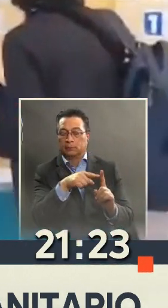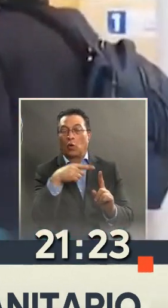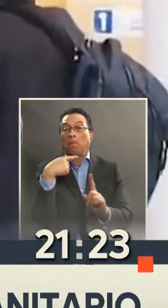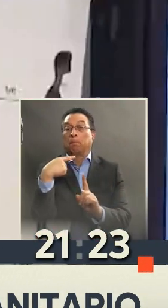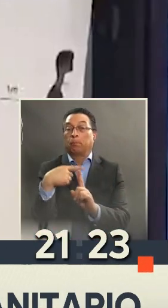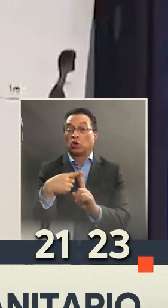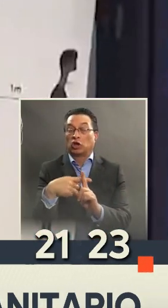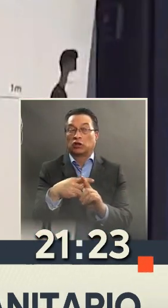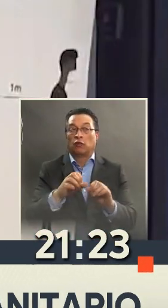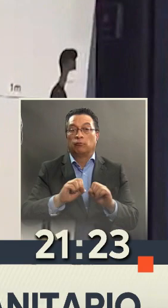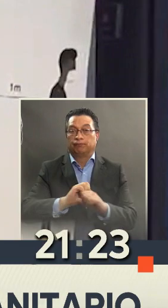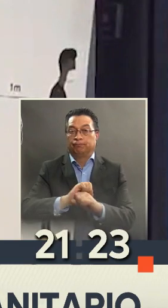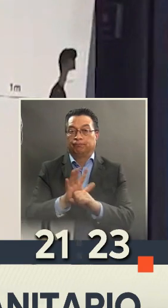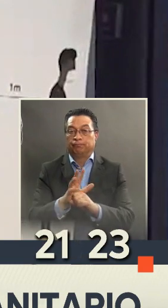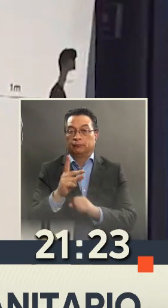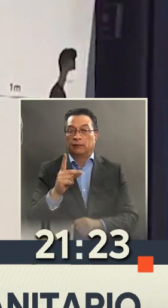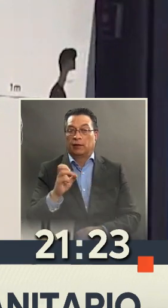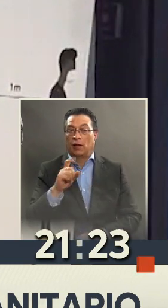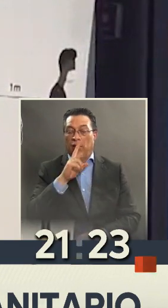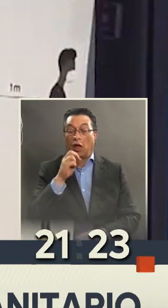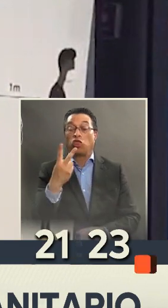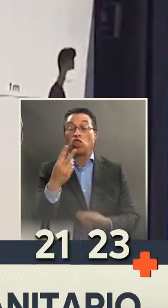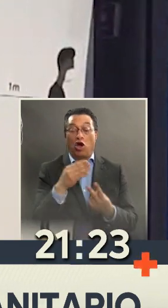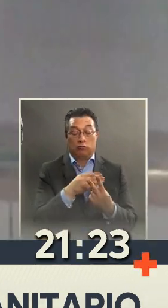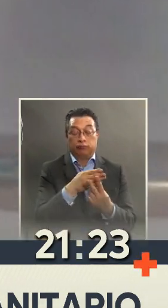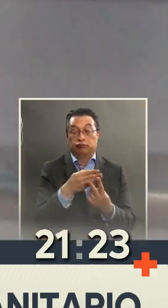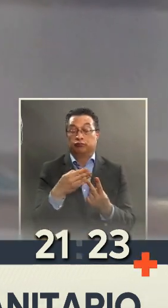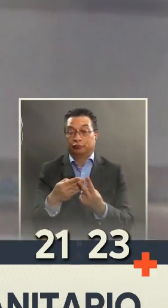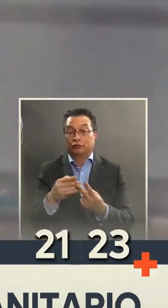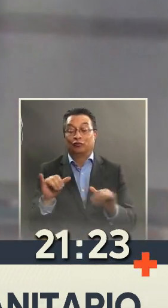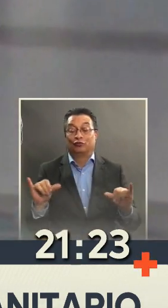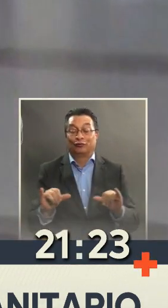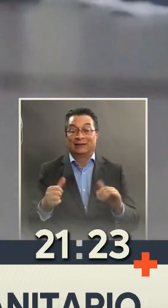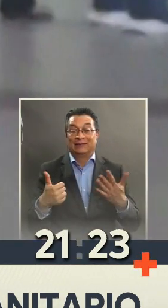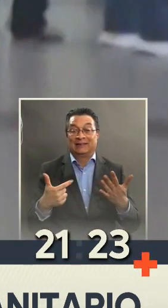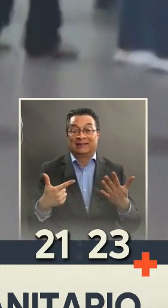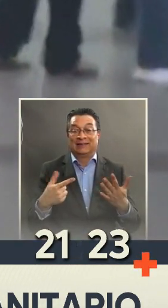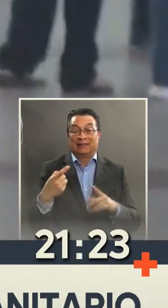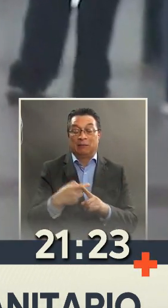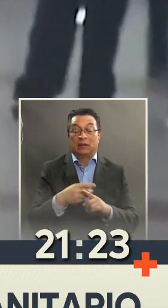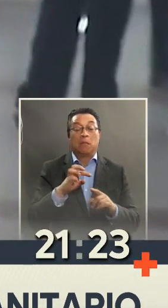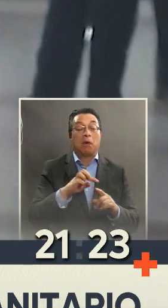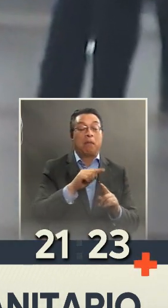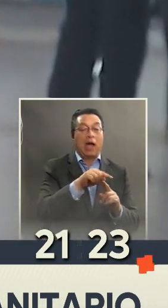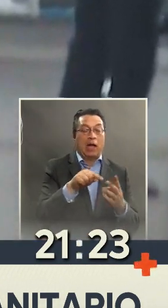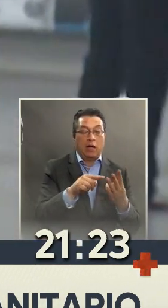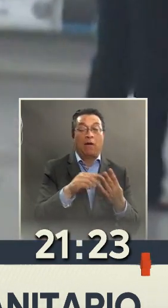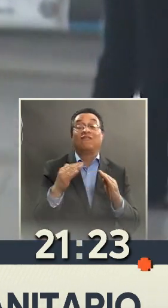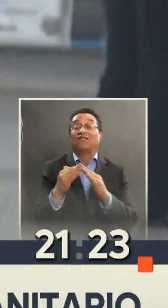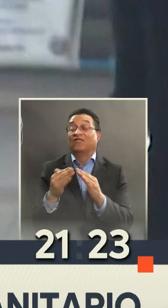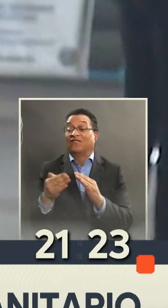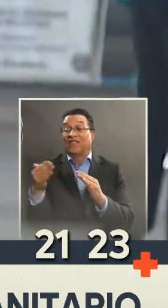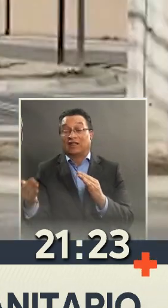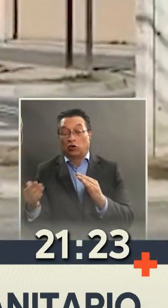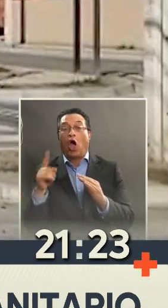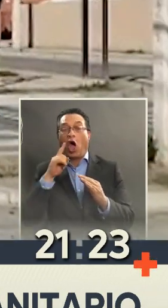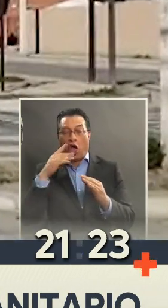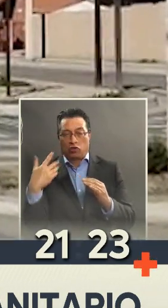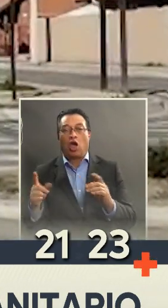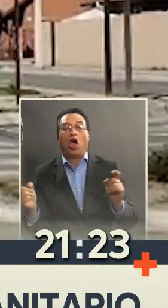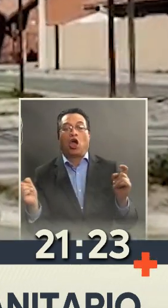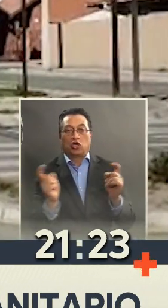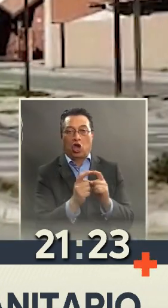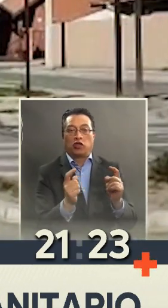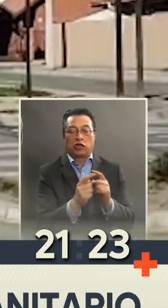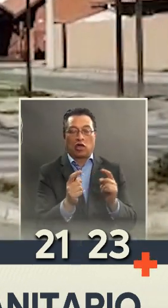dicha variante en dos contactos estrechos del lactante de 7 meses y sus padres. Hablamos de un vecino que habría tenido contacto con ellos